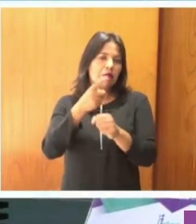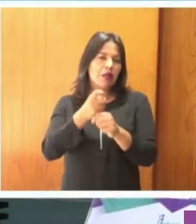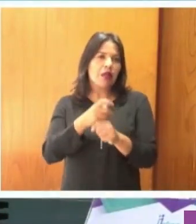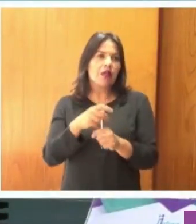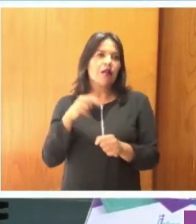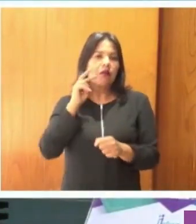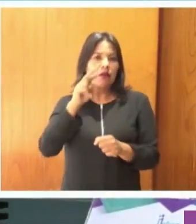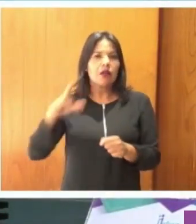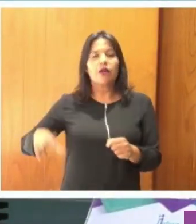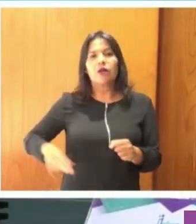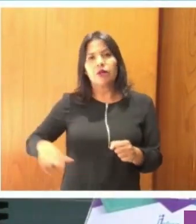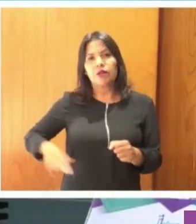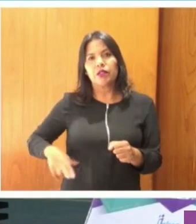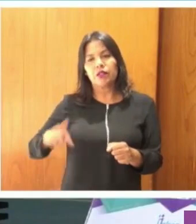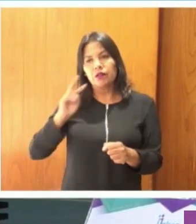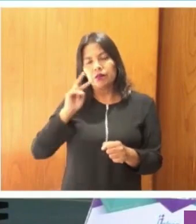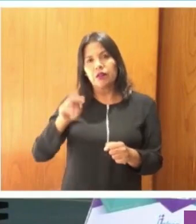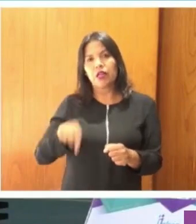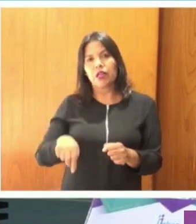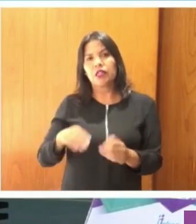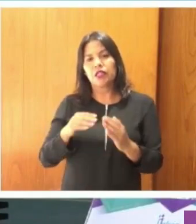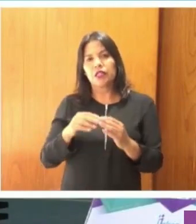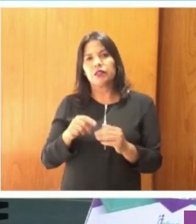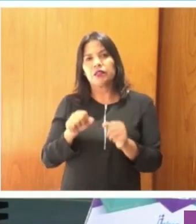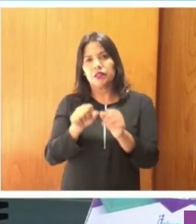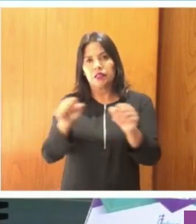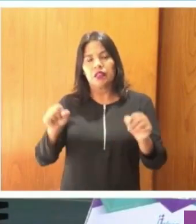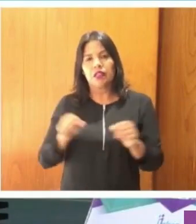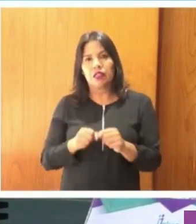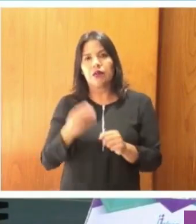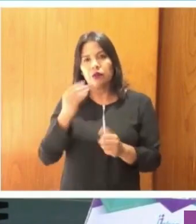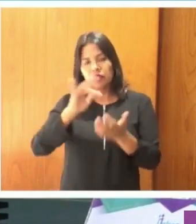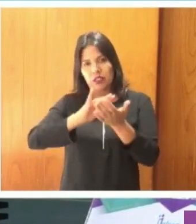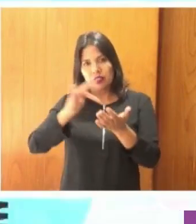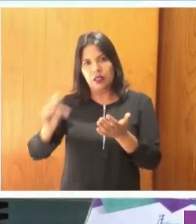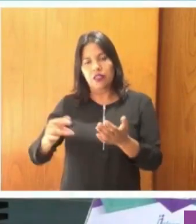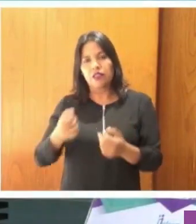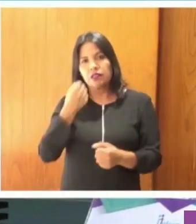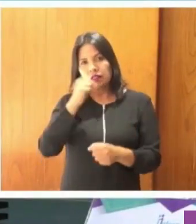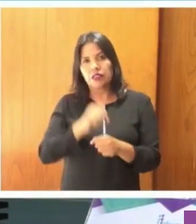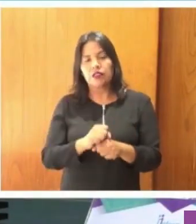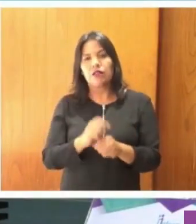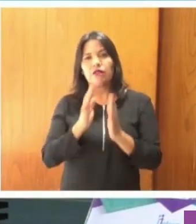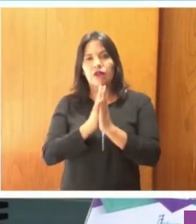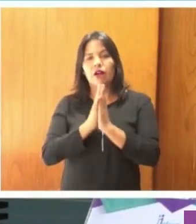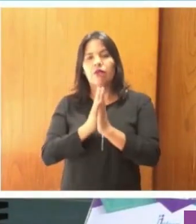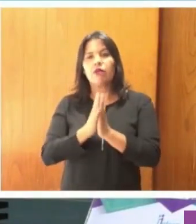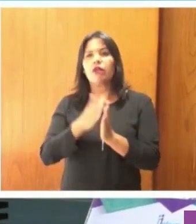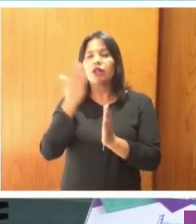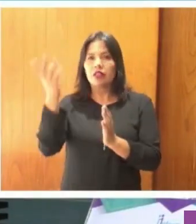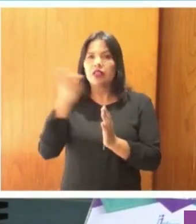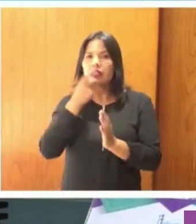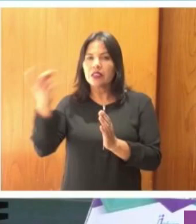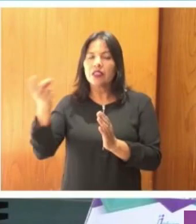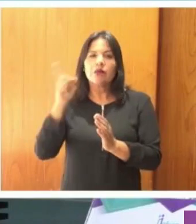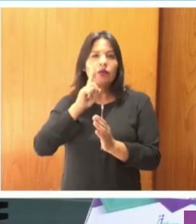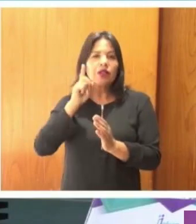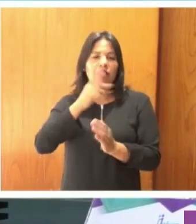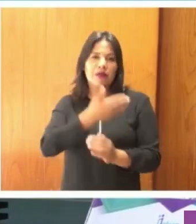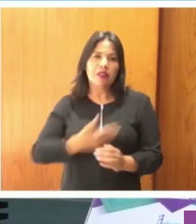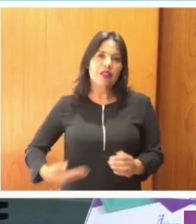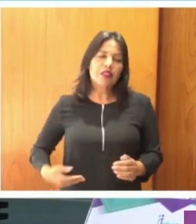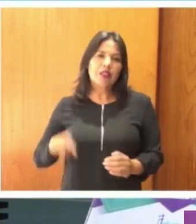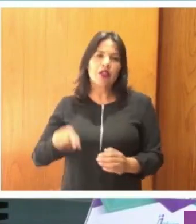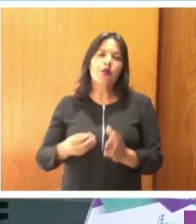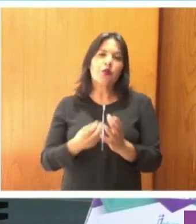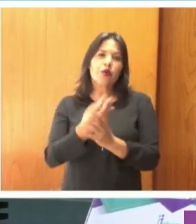un municipio sesionar en una sala de cabildo. Sí. Señor secretario, dele usted las gracias de verdad a la presidenta por esta nueva experiencia,